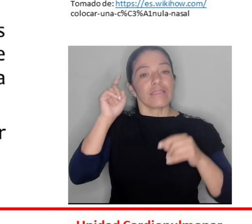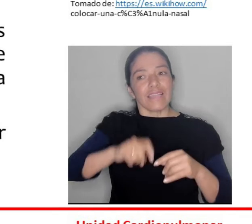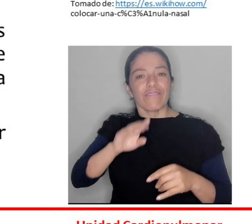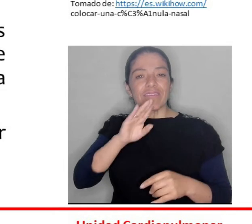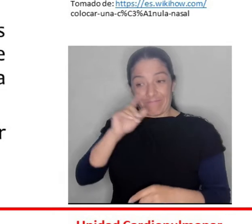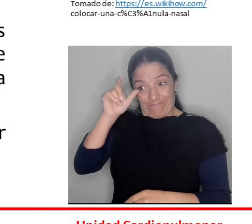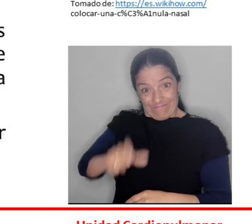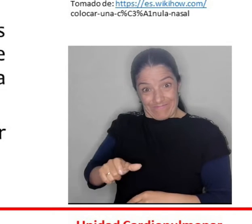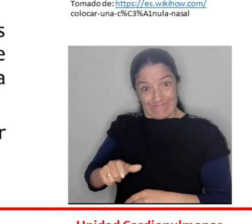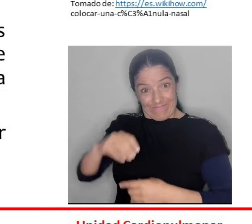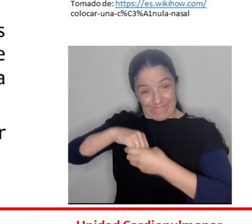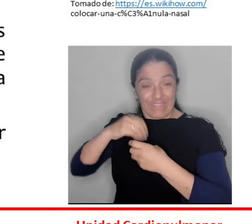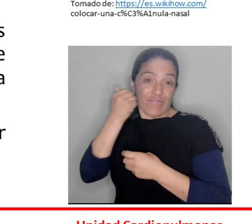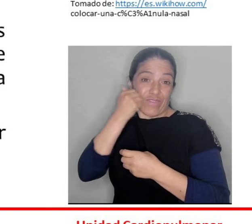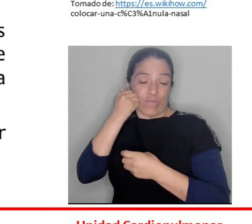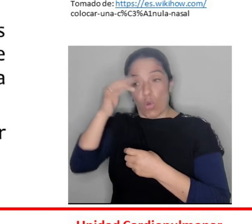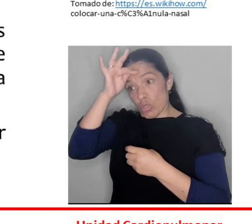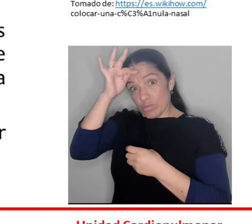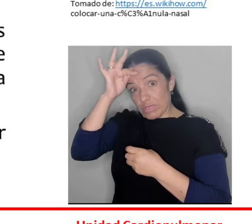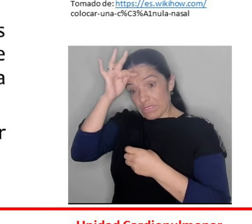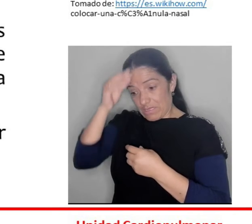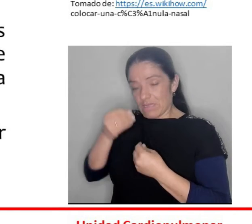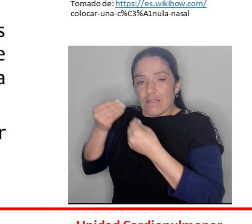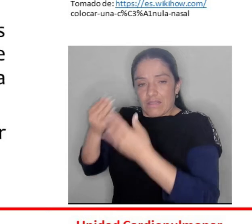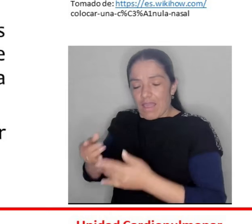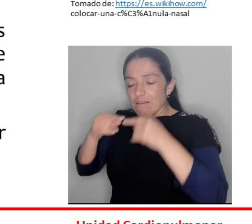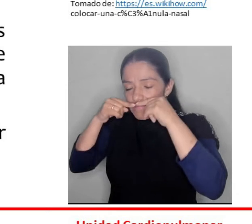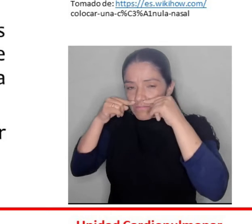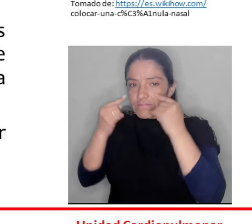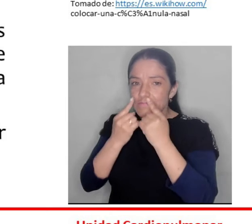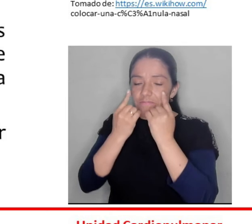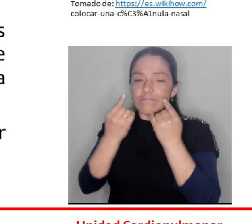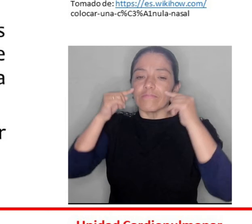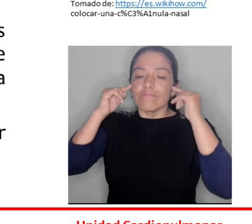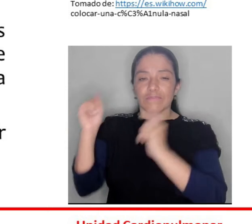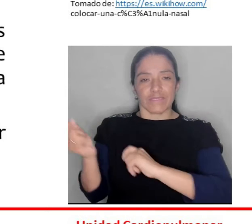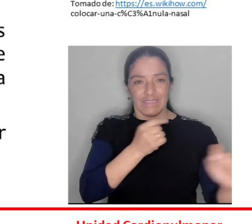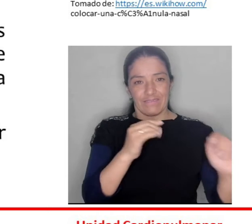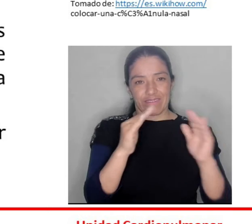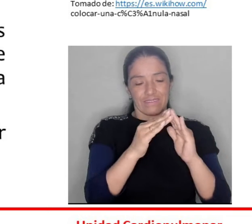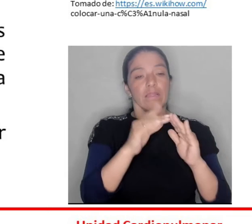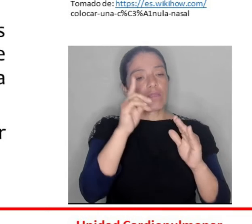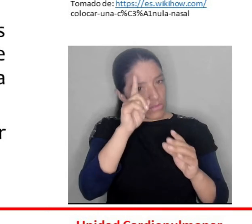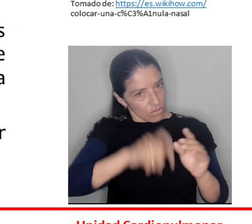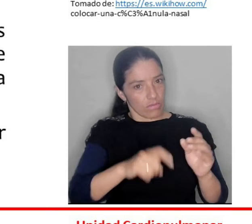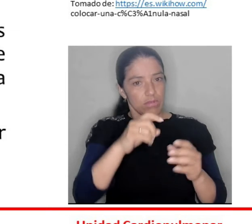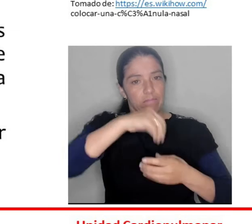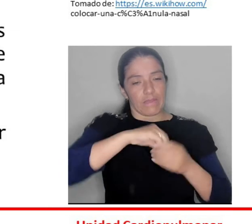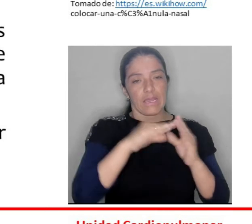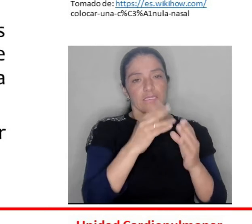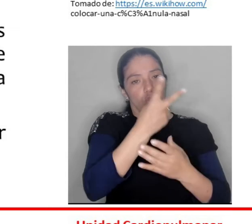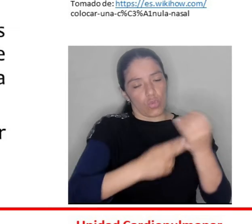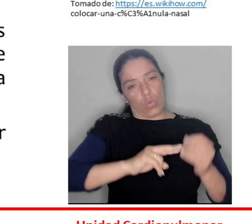cómodo para administrar oxígeno. El paciente saldrá del hospital con una cánula, pero es necesario tener una en